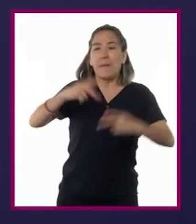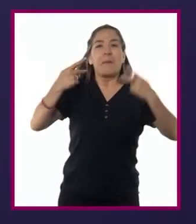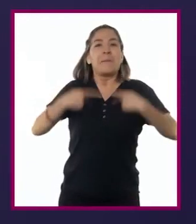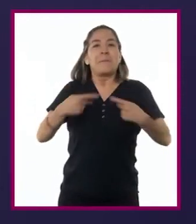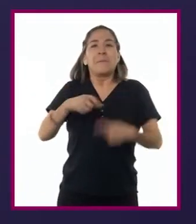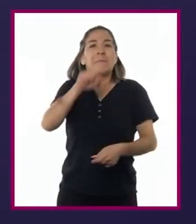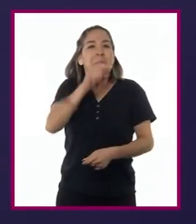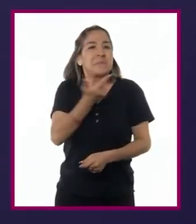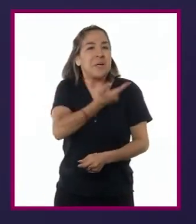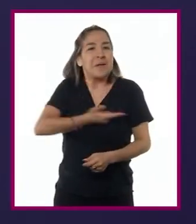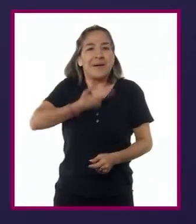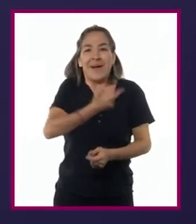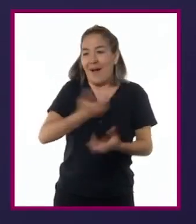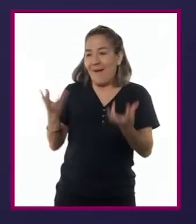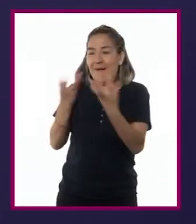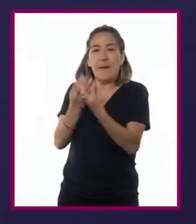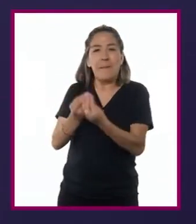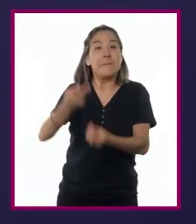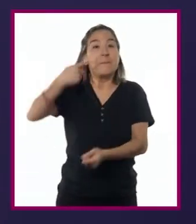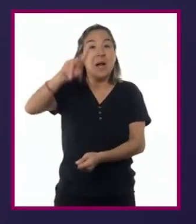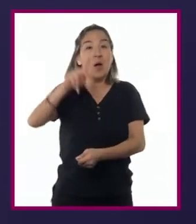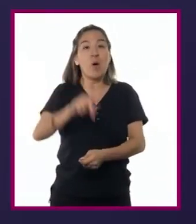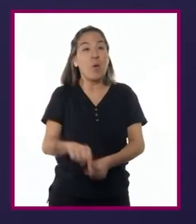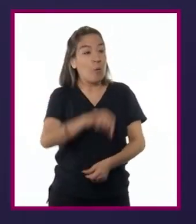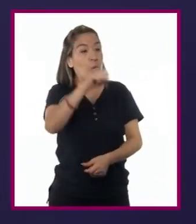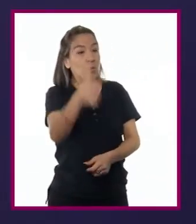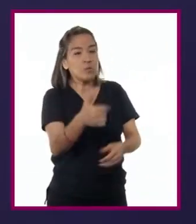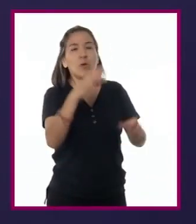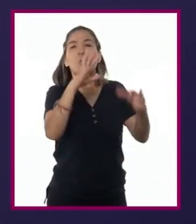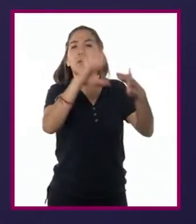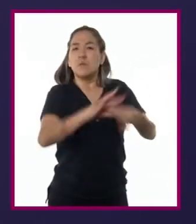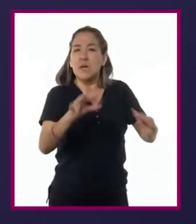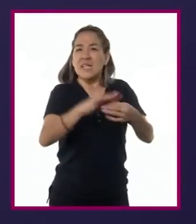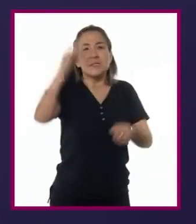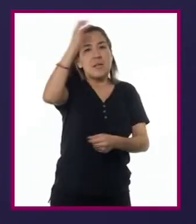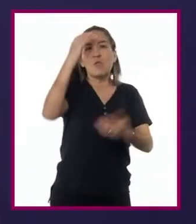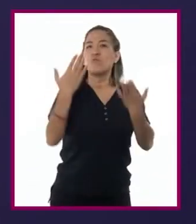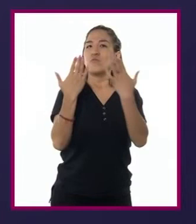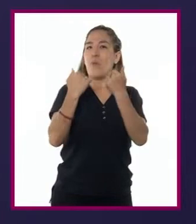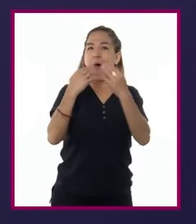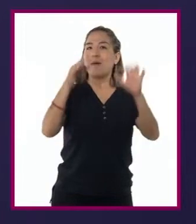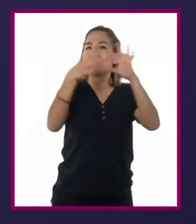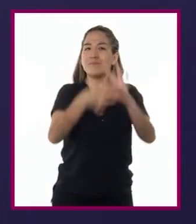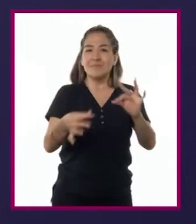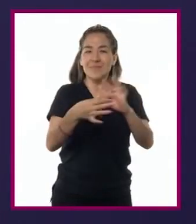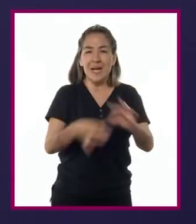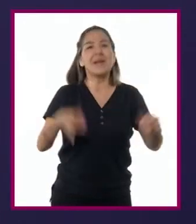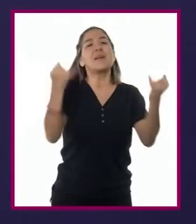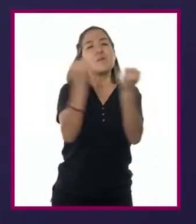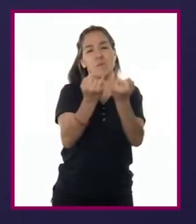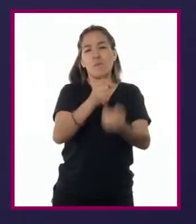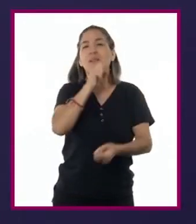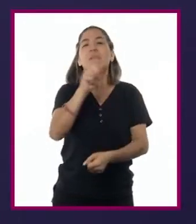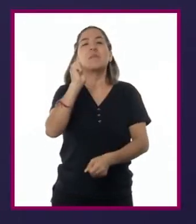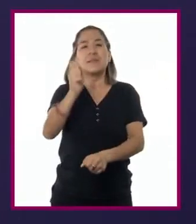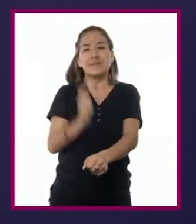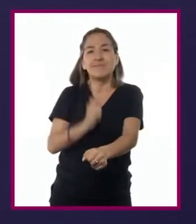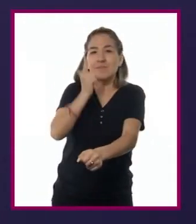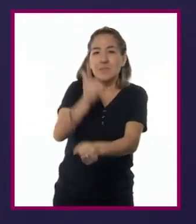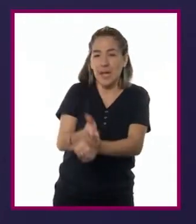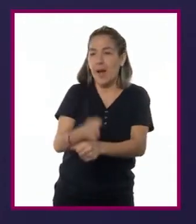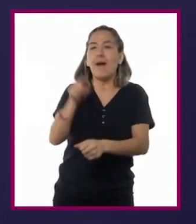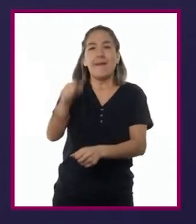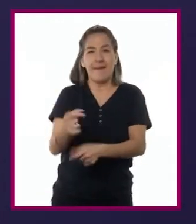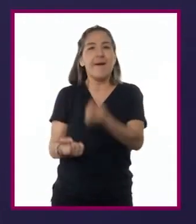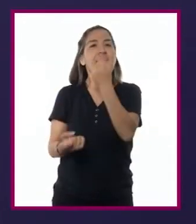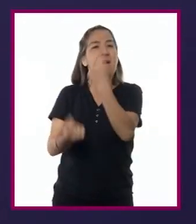misma práctica sin referir otros artículos científicos. Asimismo, se ha identificado que